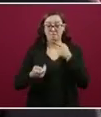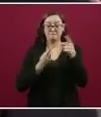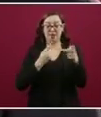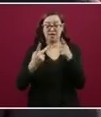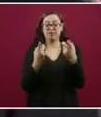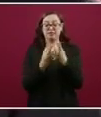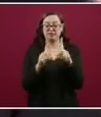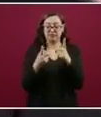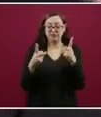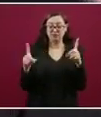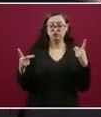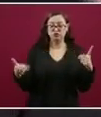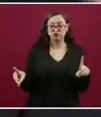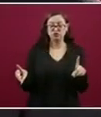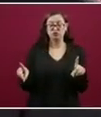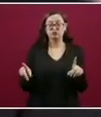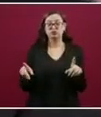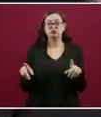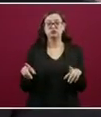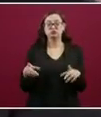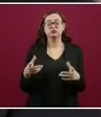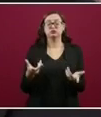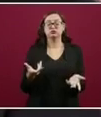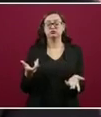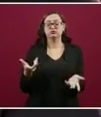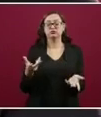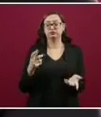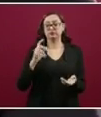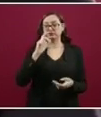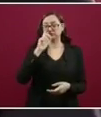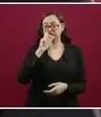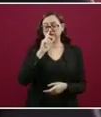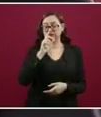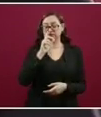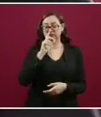se va a